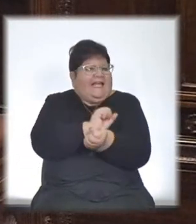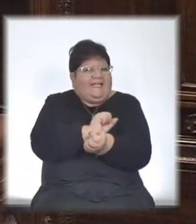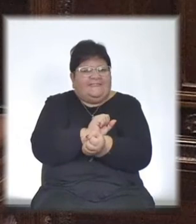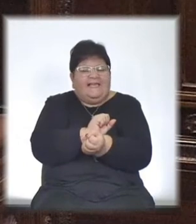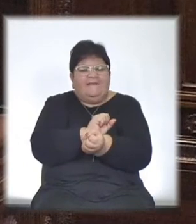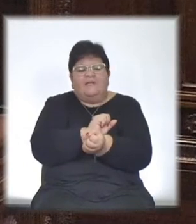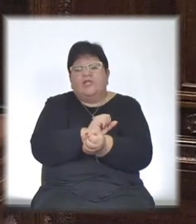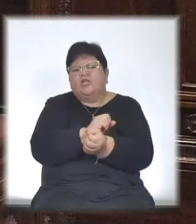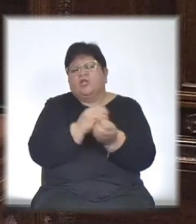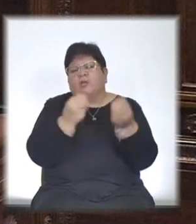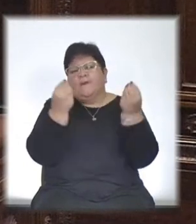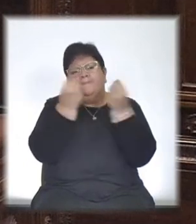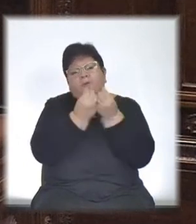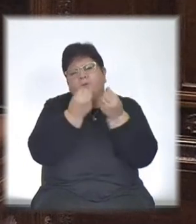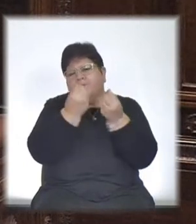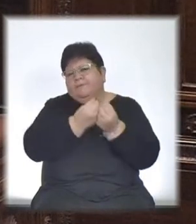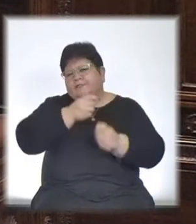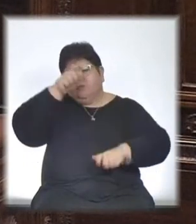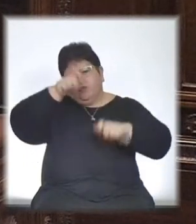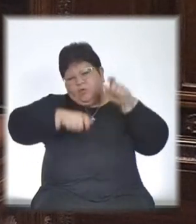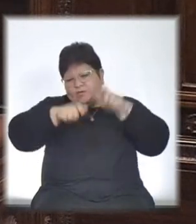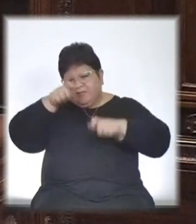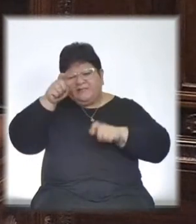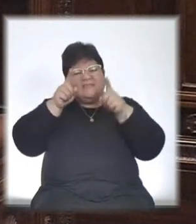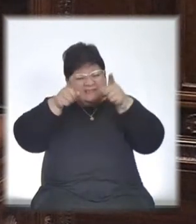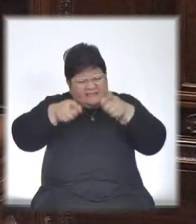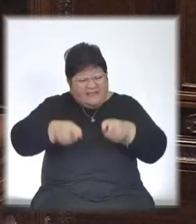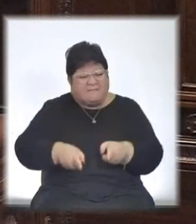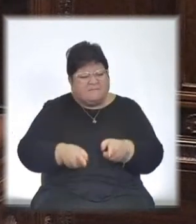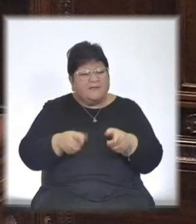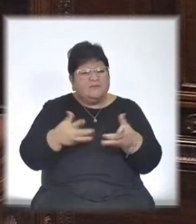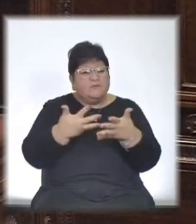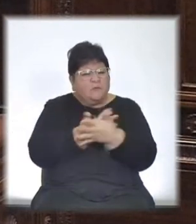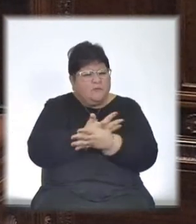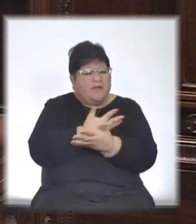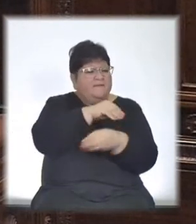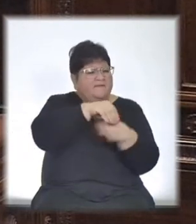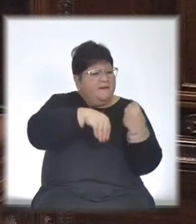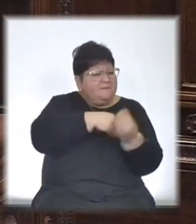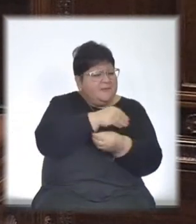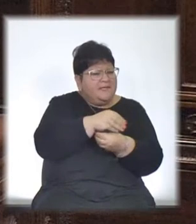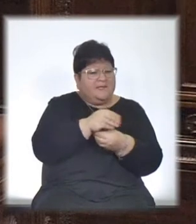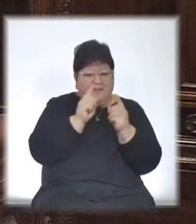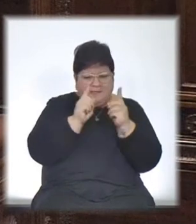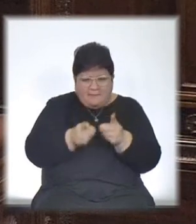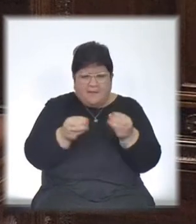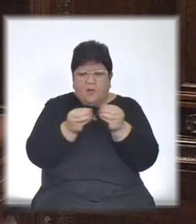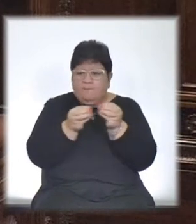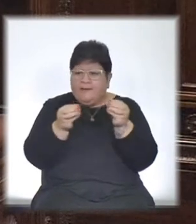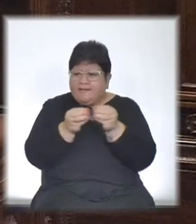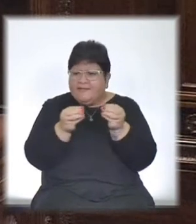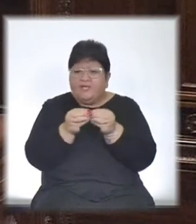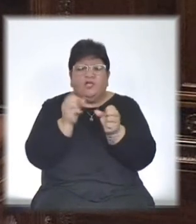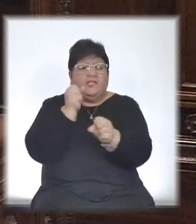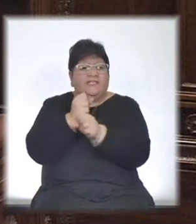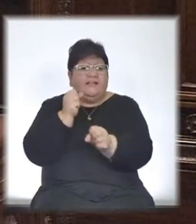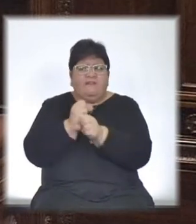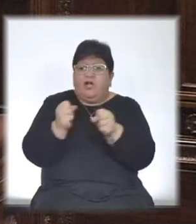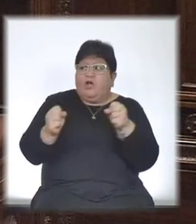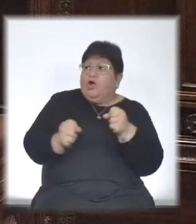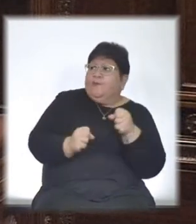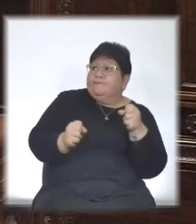decenas de miles de compatriotas, familiares, vecinos, compañeros de trabajo, etc. Todos ellos sufrieron el miedo, la